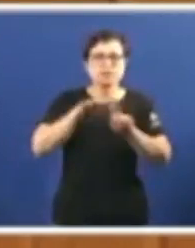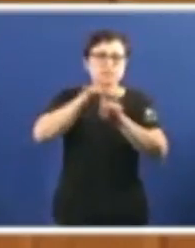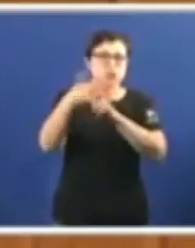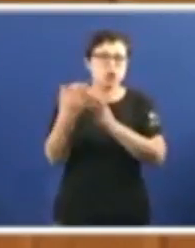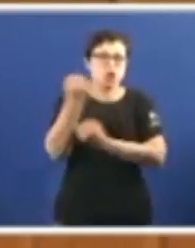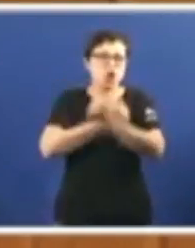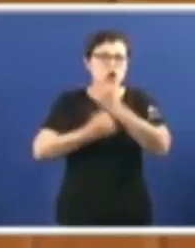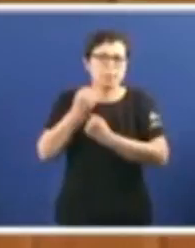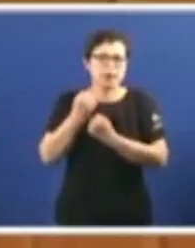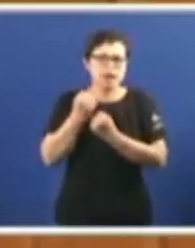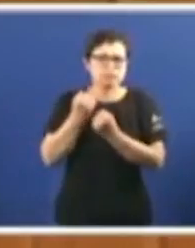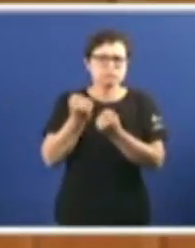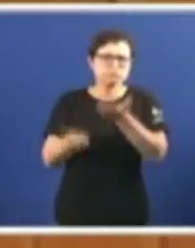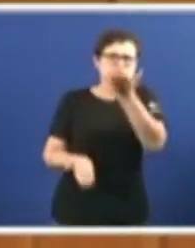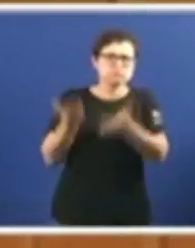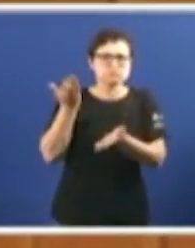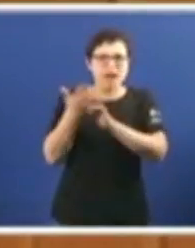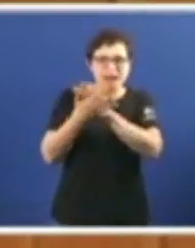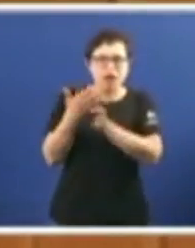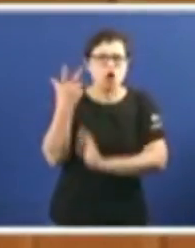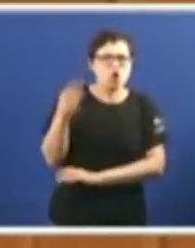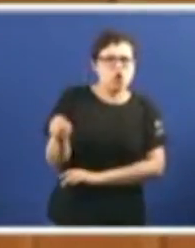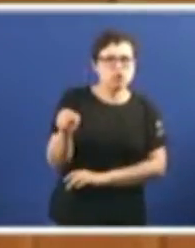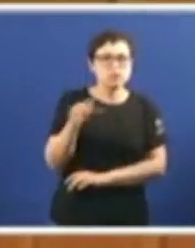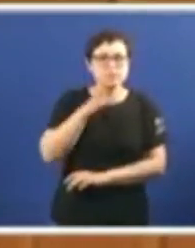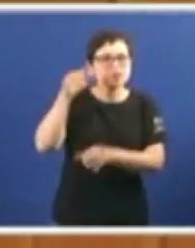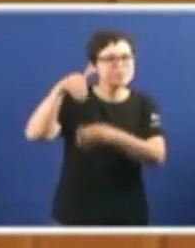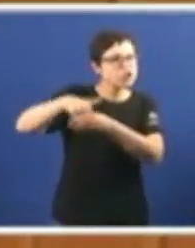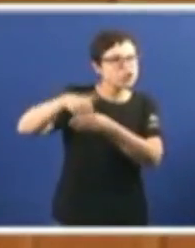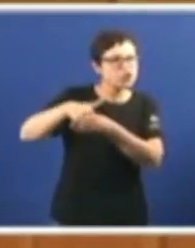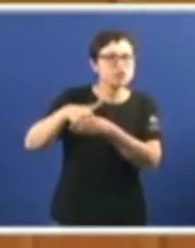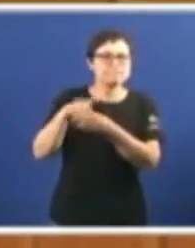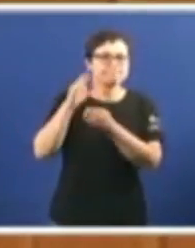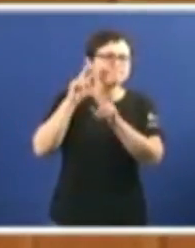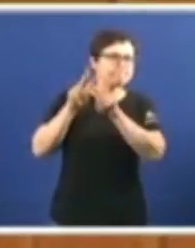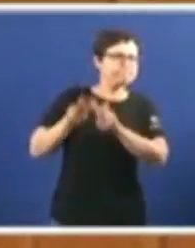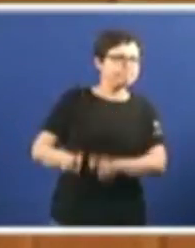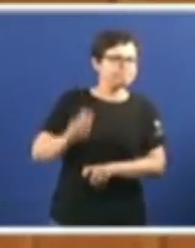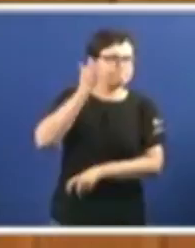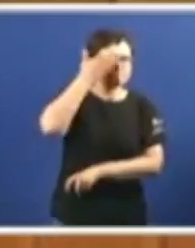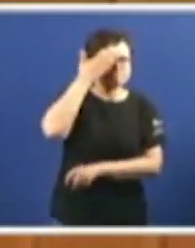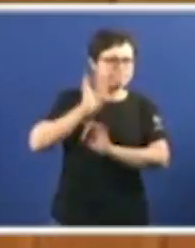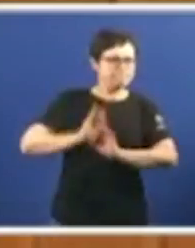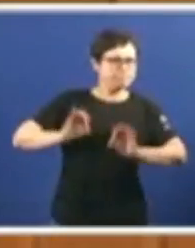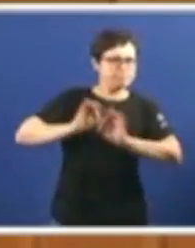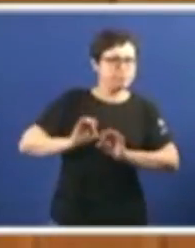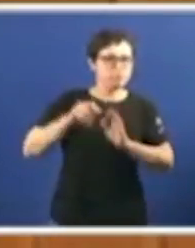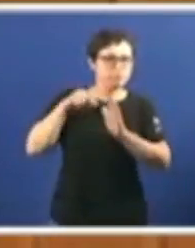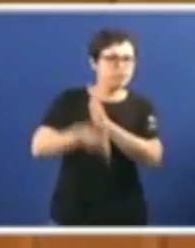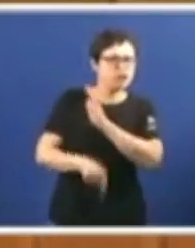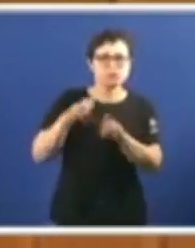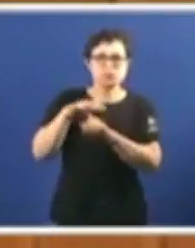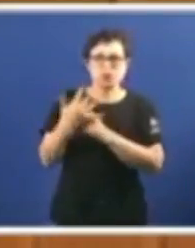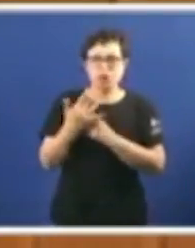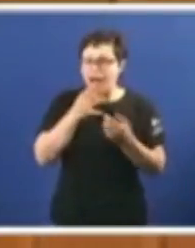económica como argumento para adoitar as medidas contidas nel e que máis adiante se analizarían como profundizar nesta situación. Agora